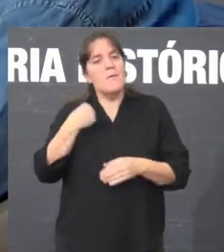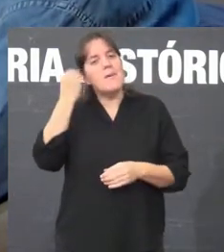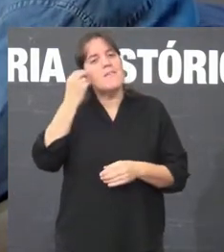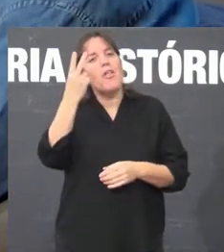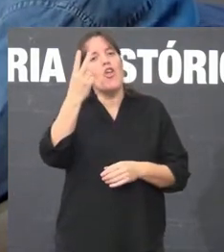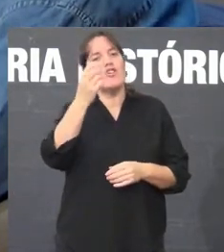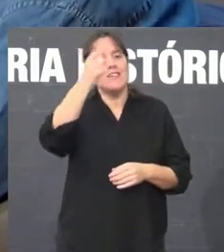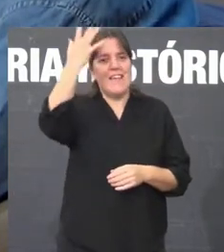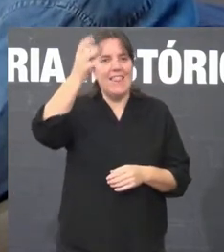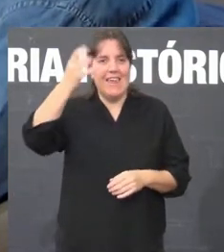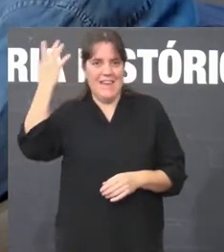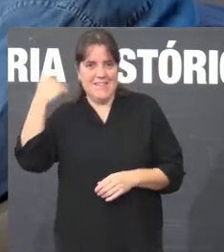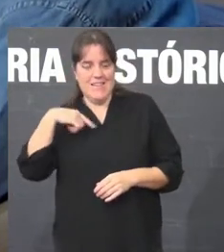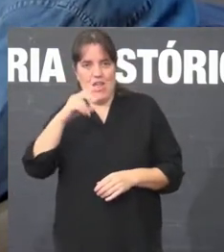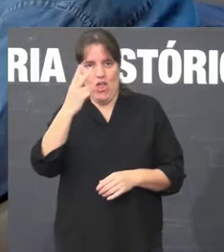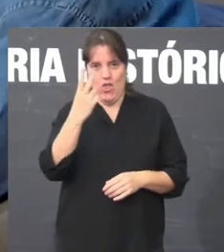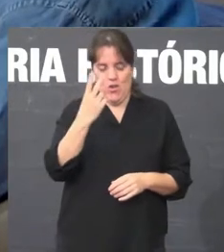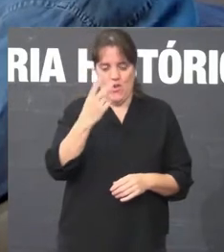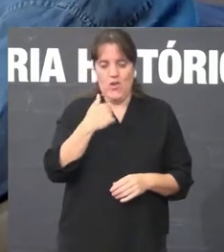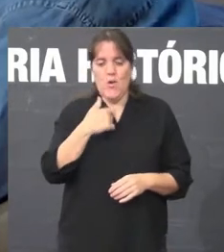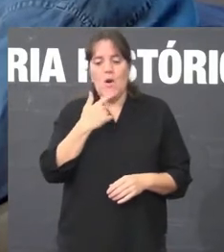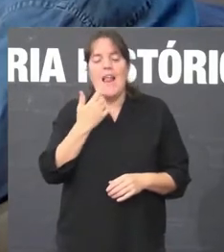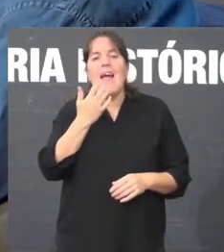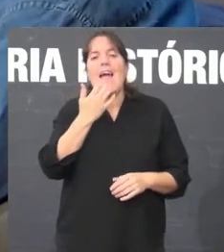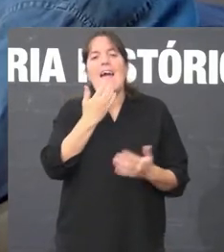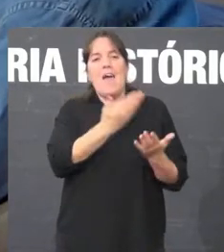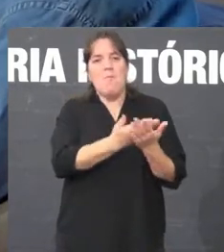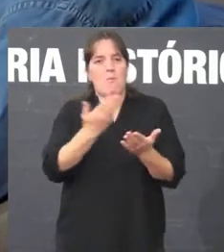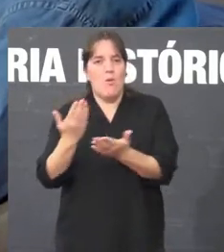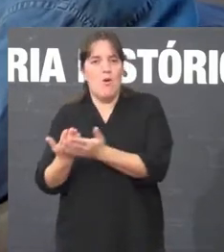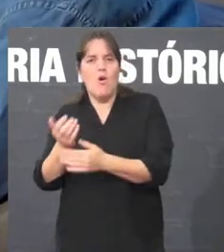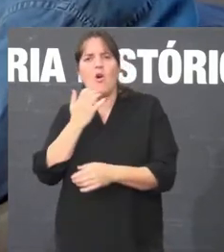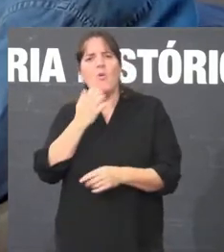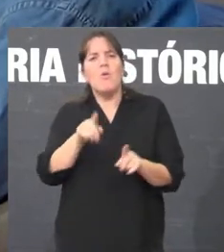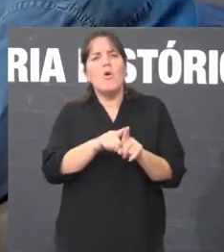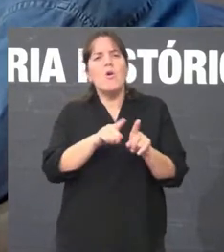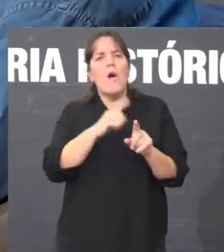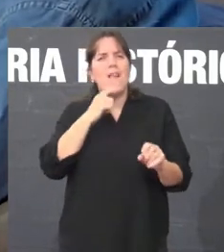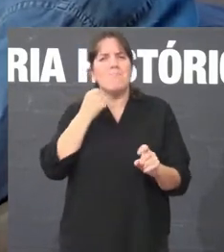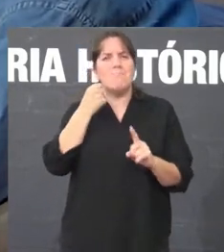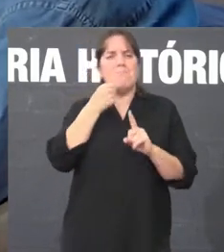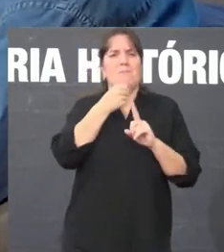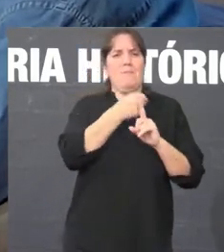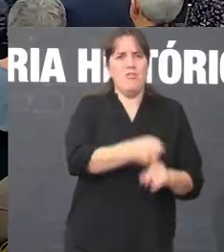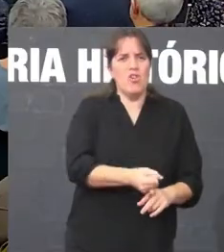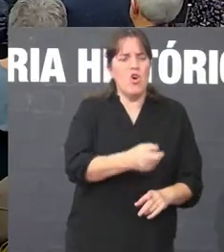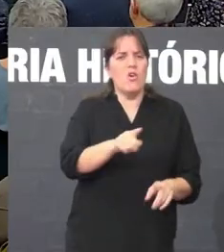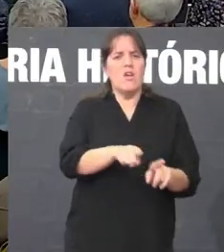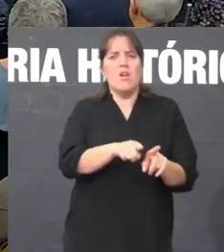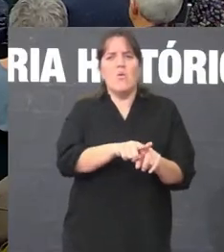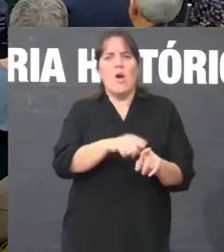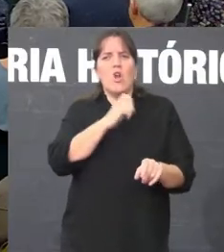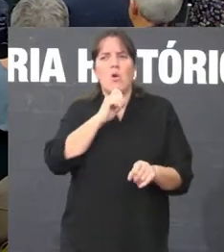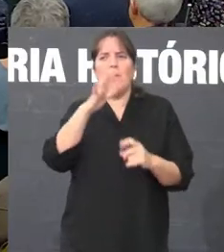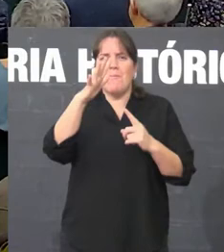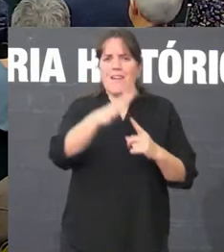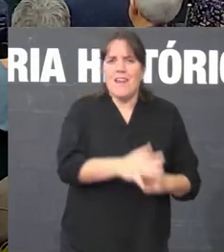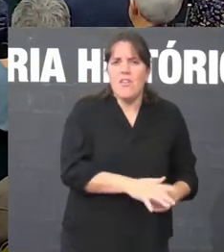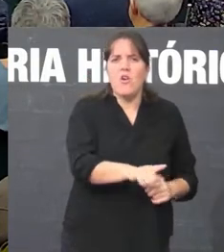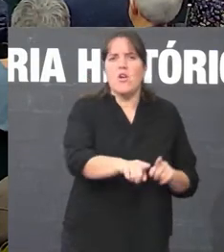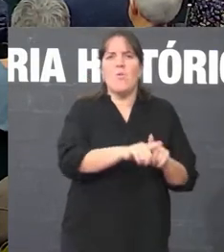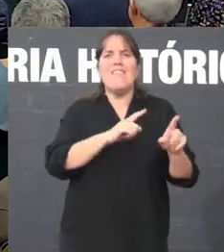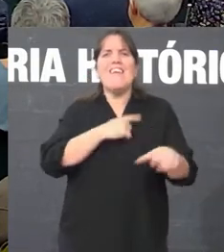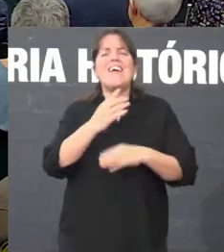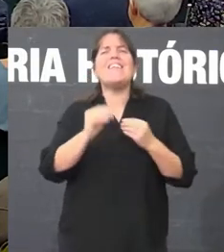ideas, traéndoas con algún exemplo de como a represión, casi a aniquilación do